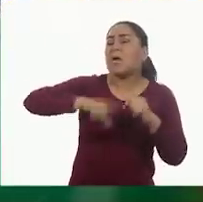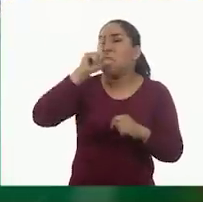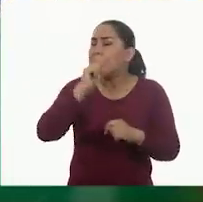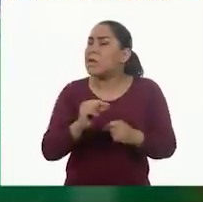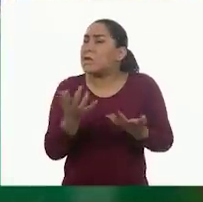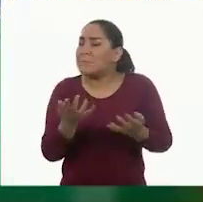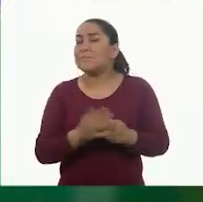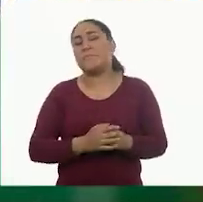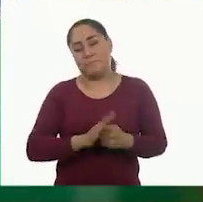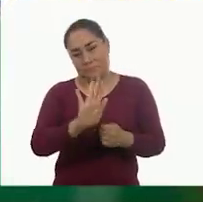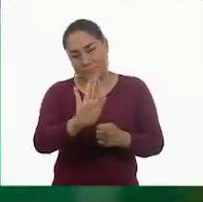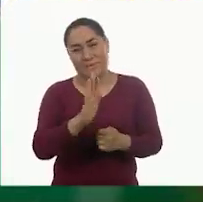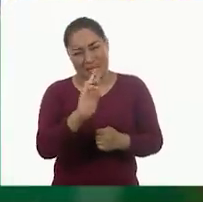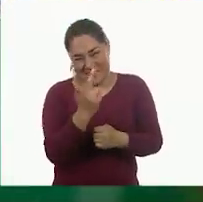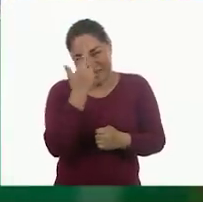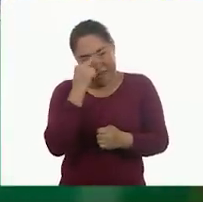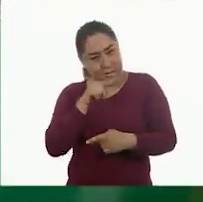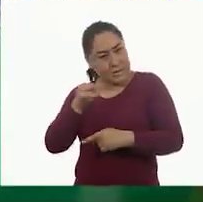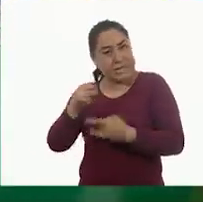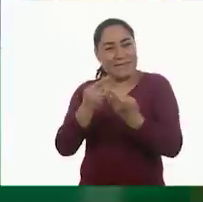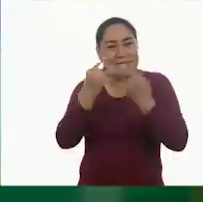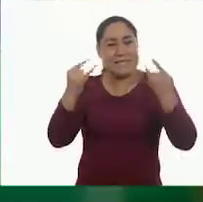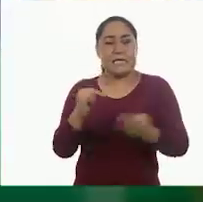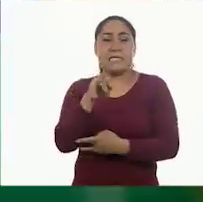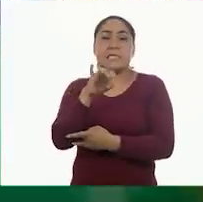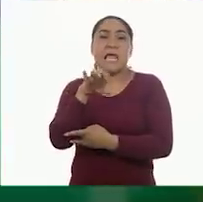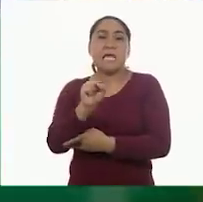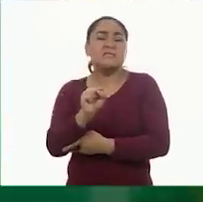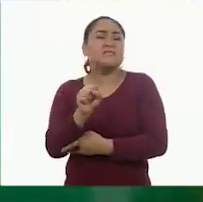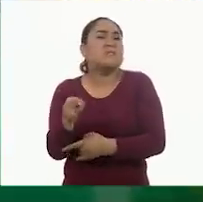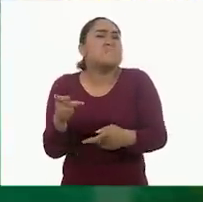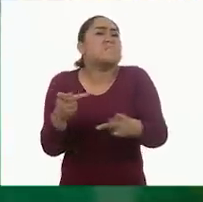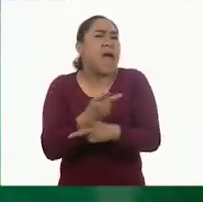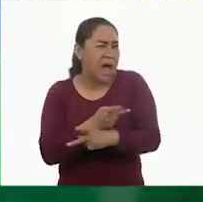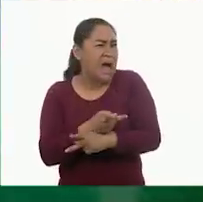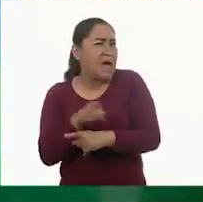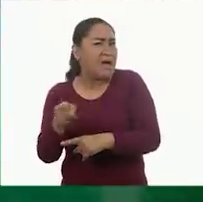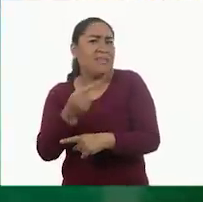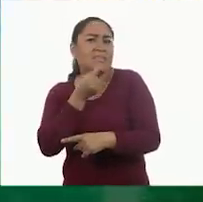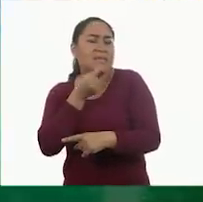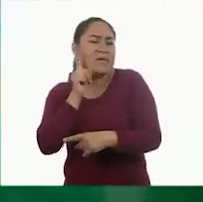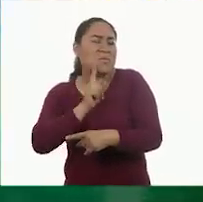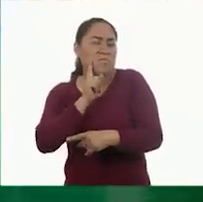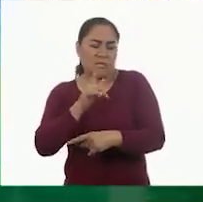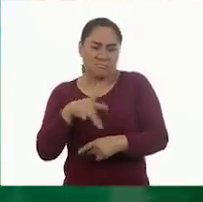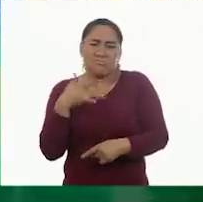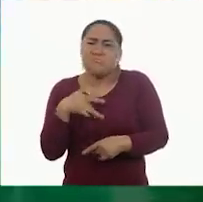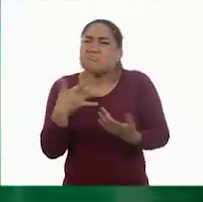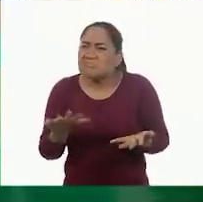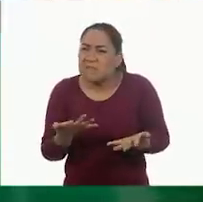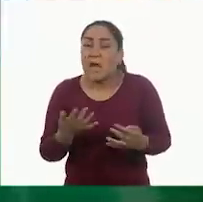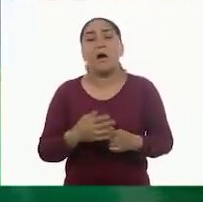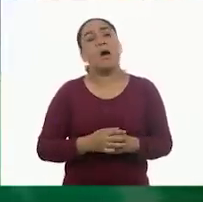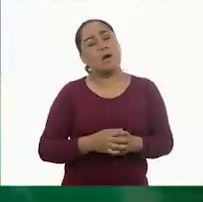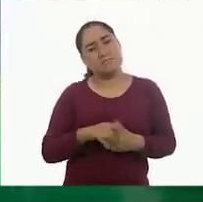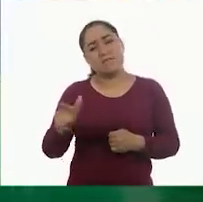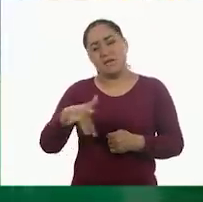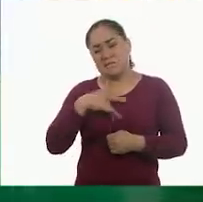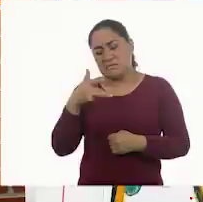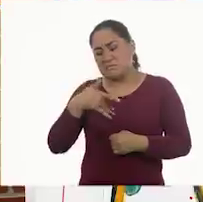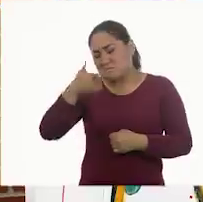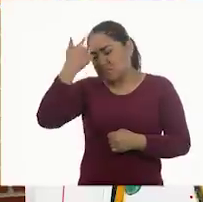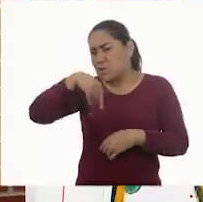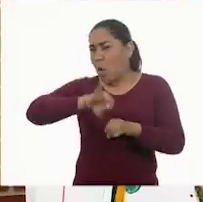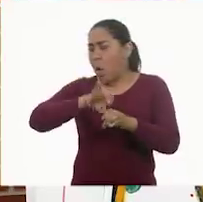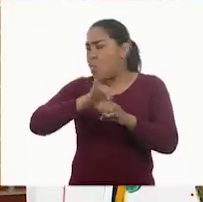primero, si nos acordamos de Inés, ¿qué pasó con Inés? ¿Cómo se sintió? Ella sentía como que estaba tirada en el